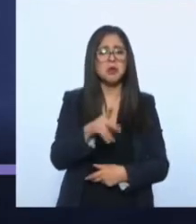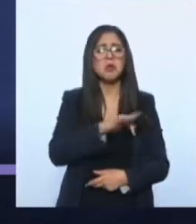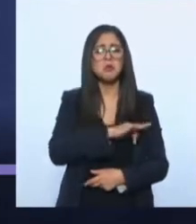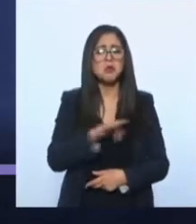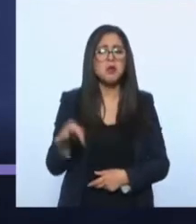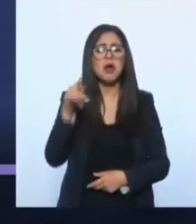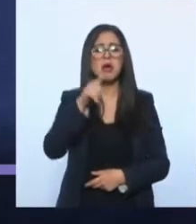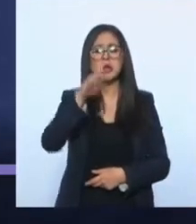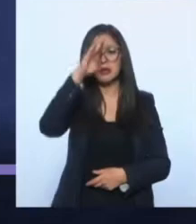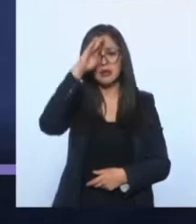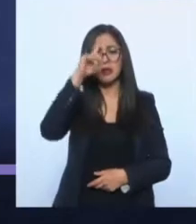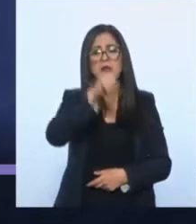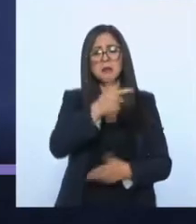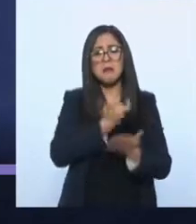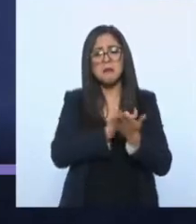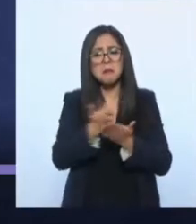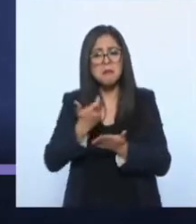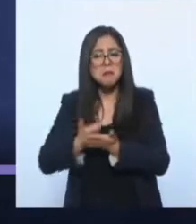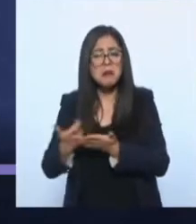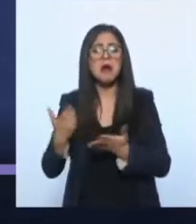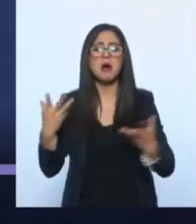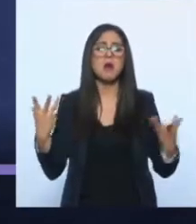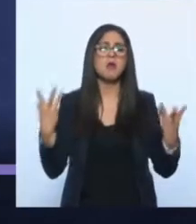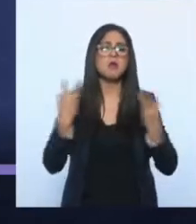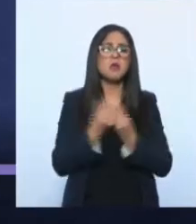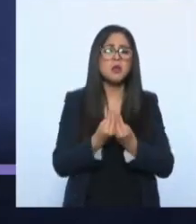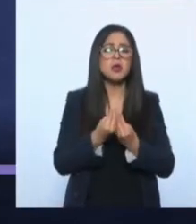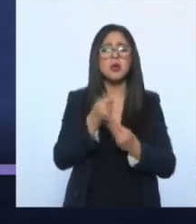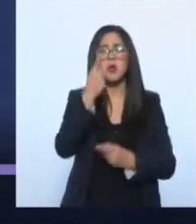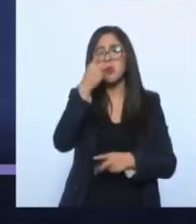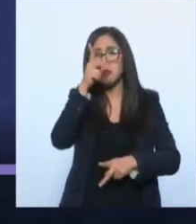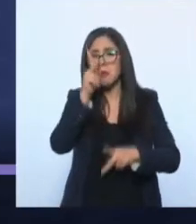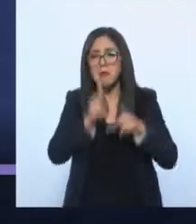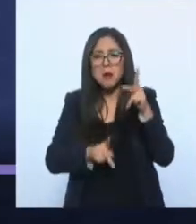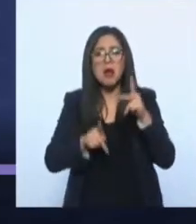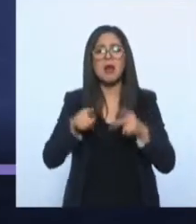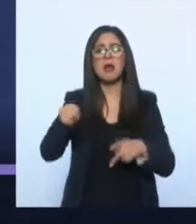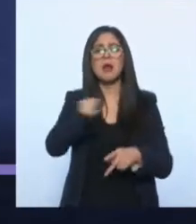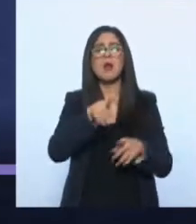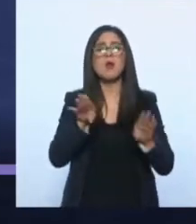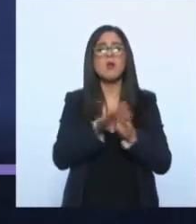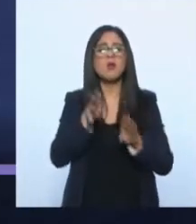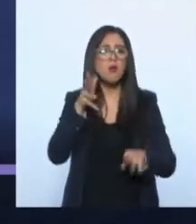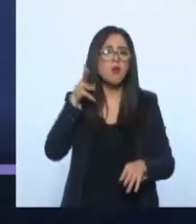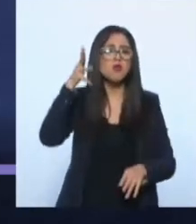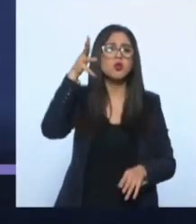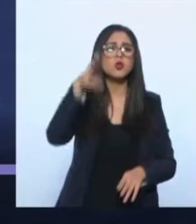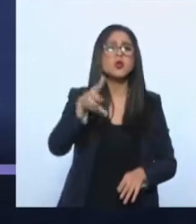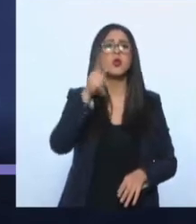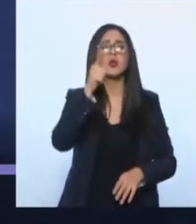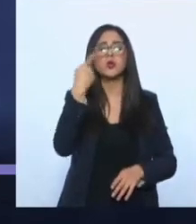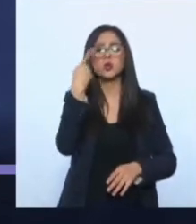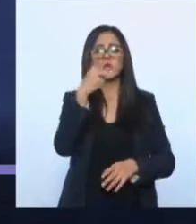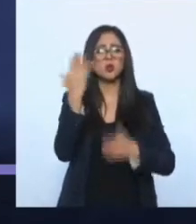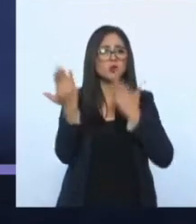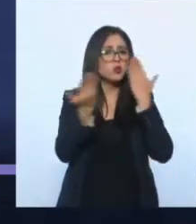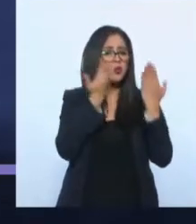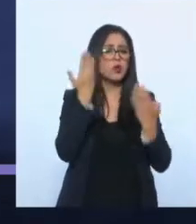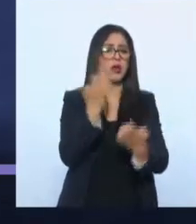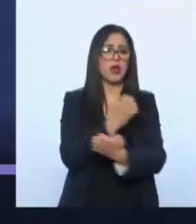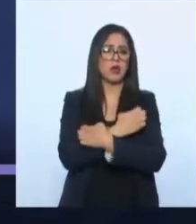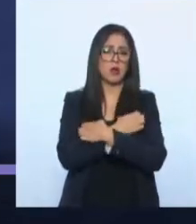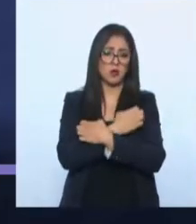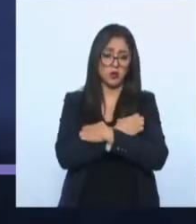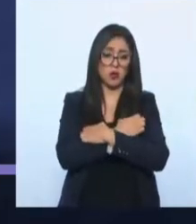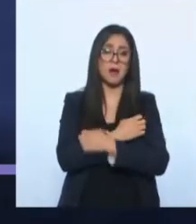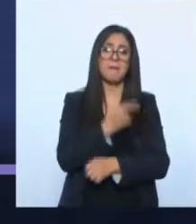que podemos cubrir con eso una parte de las necesidades que pueden tener en cuanto a su educación. Pero sí es importante que